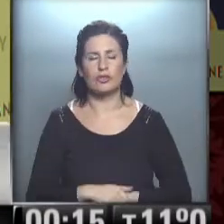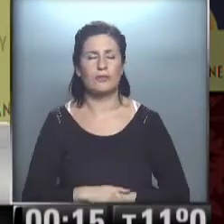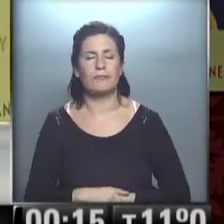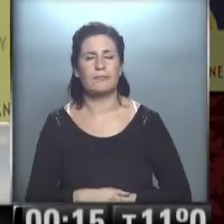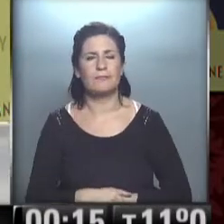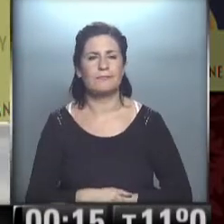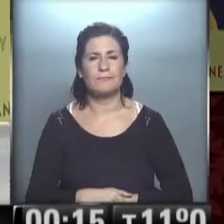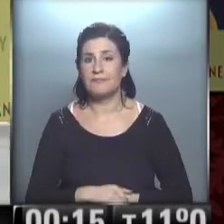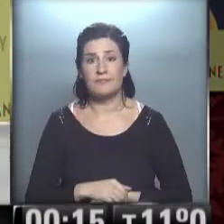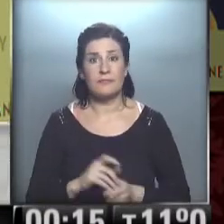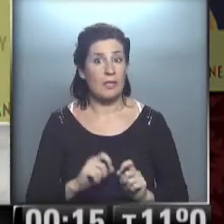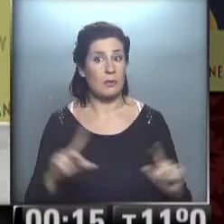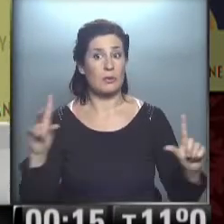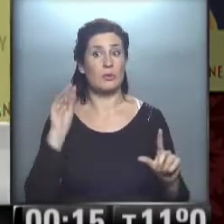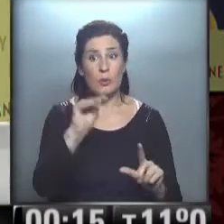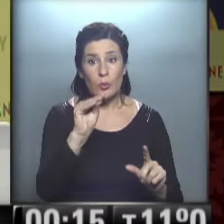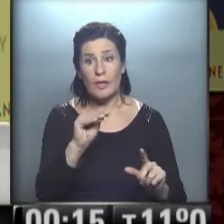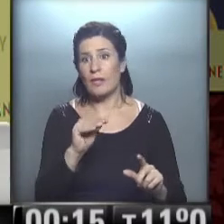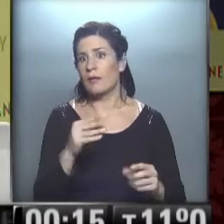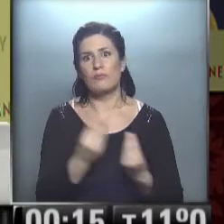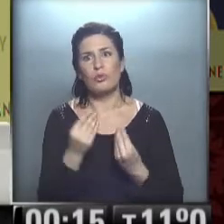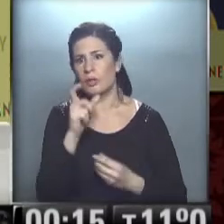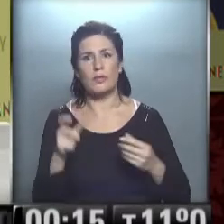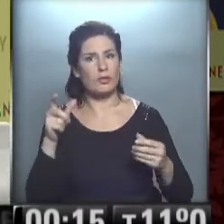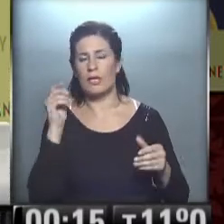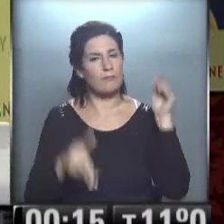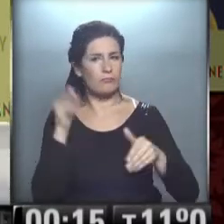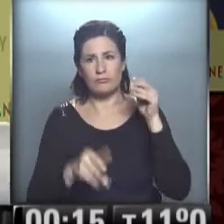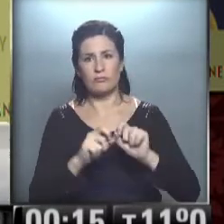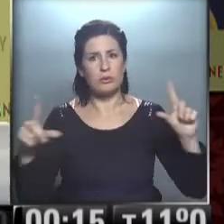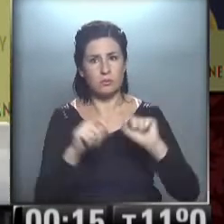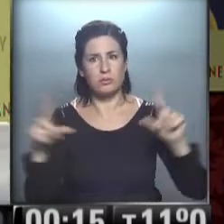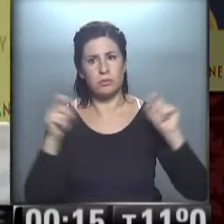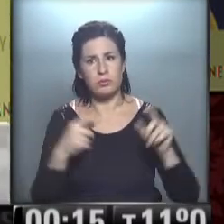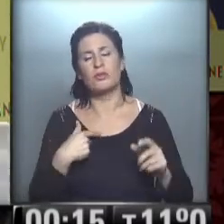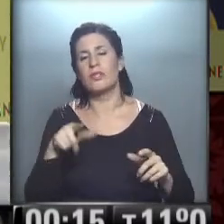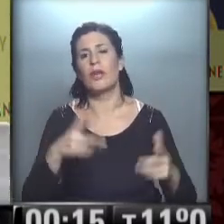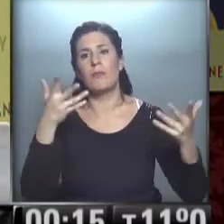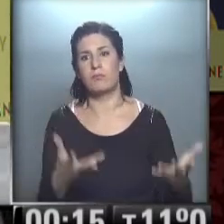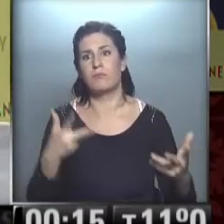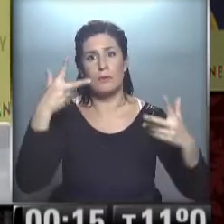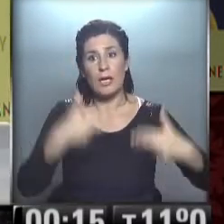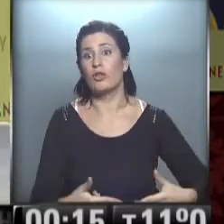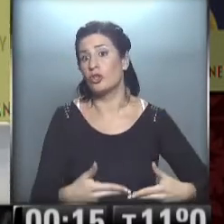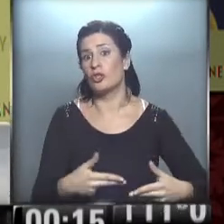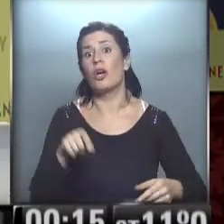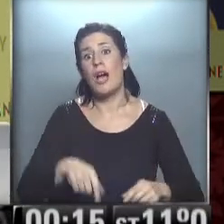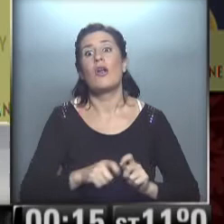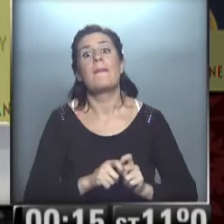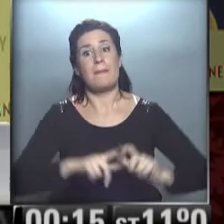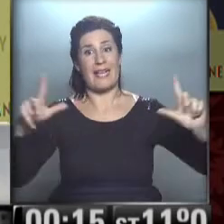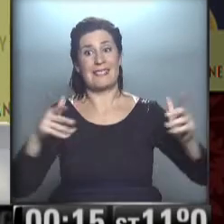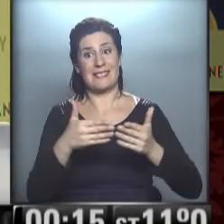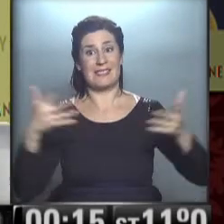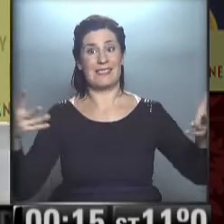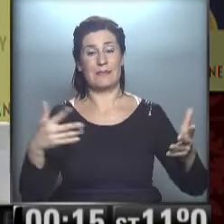tanta la gente que entró que se le cayó la web a levantar y ahora con con más ancho de banda para que la gente pueda ingresar y pueda tener